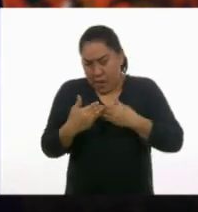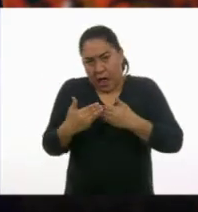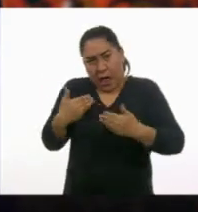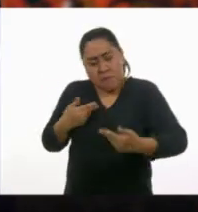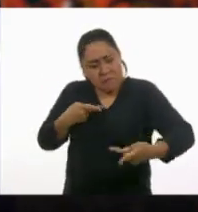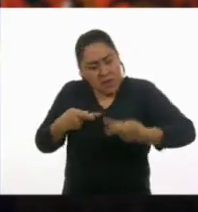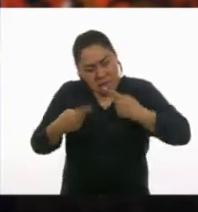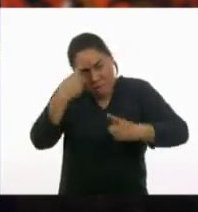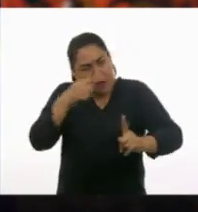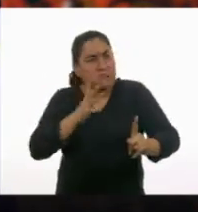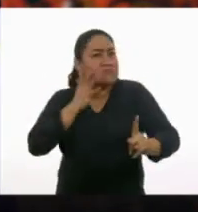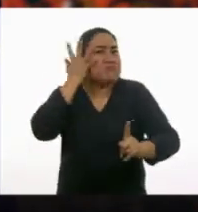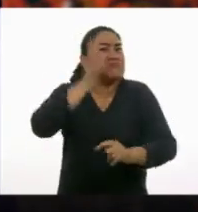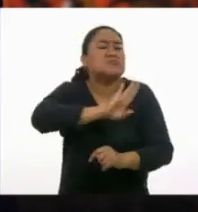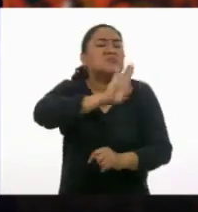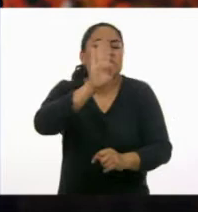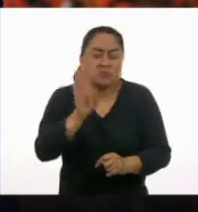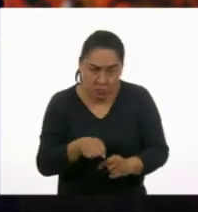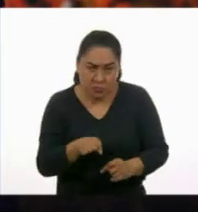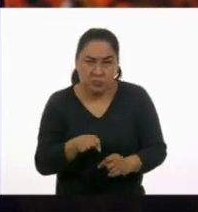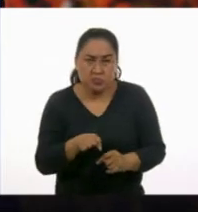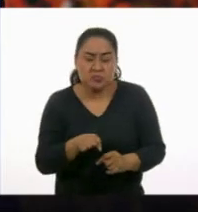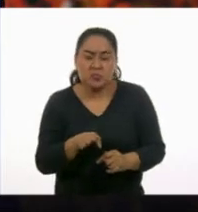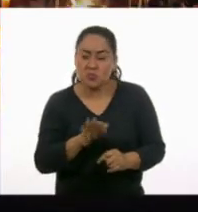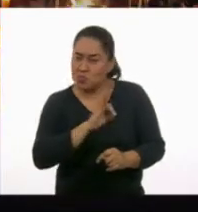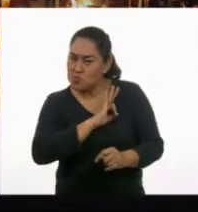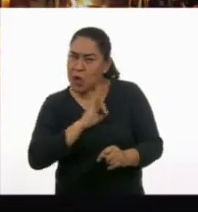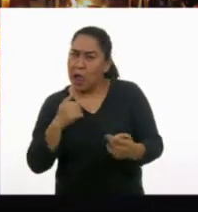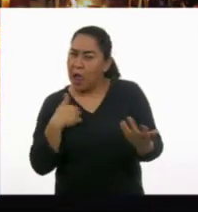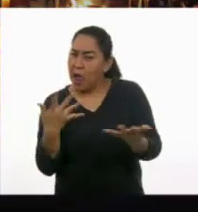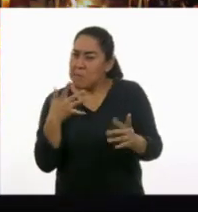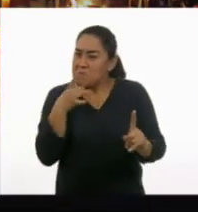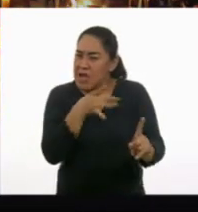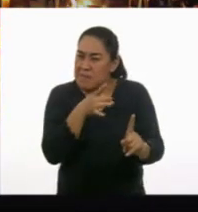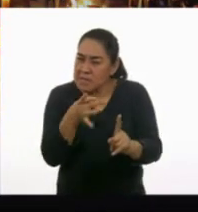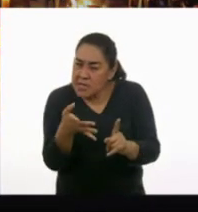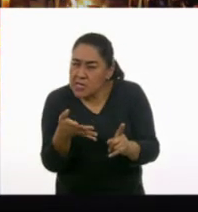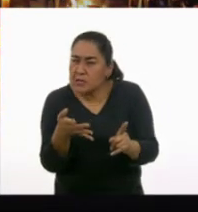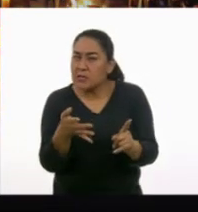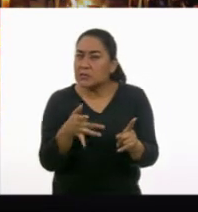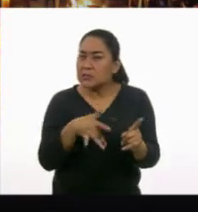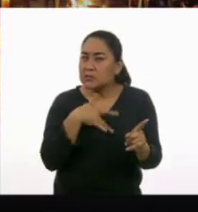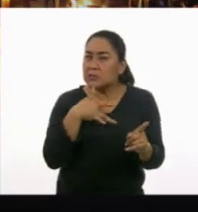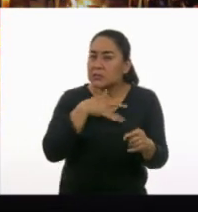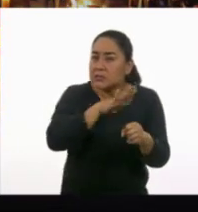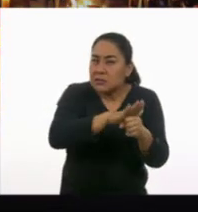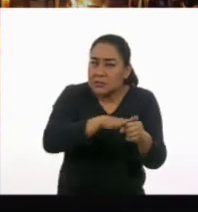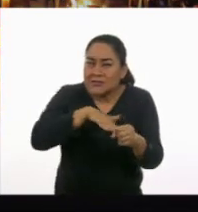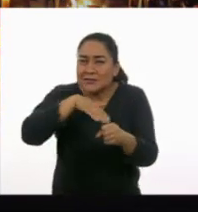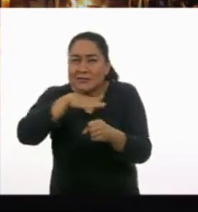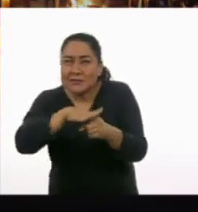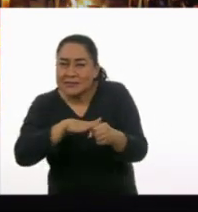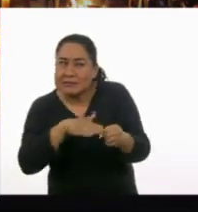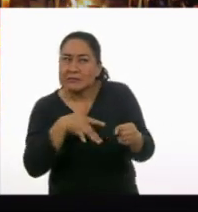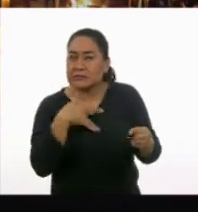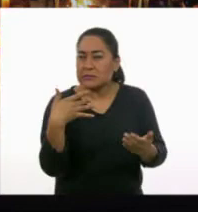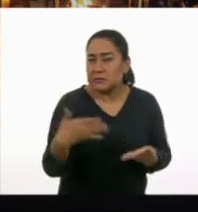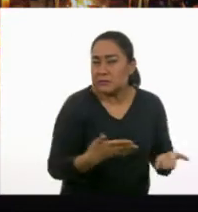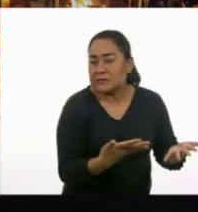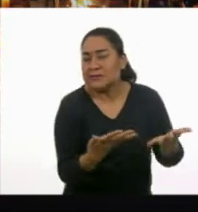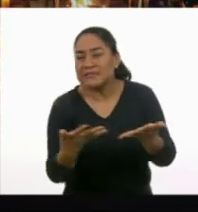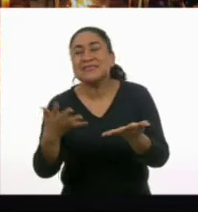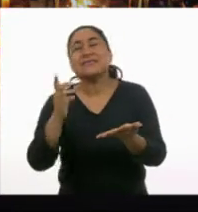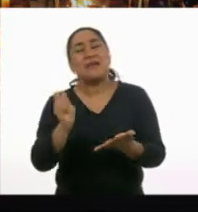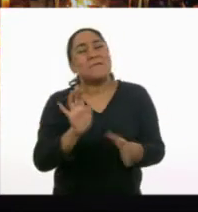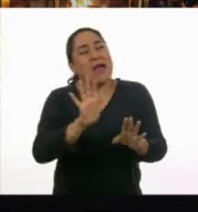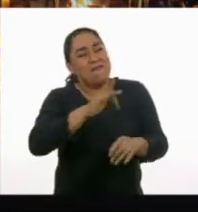y le tiende todas las trampas imaginables. La seduce en medio del carnaval, labra